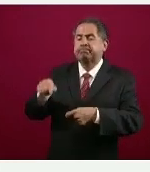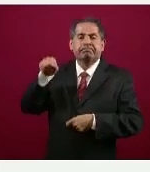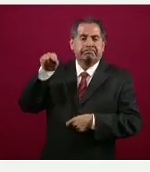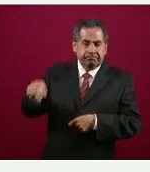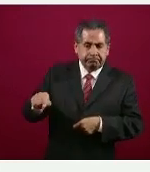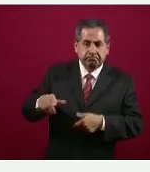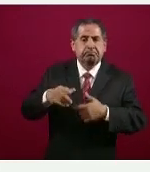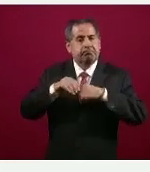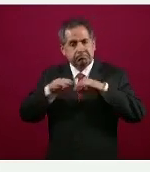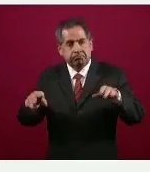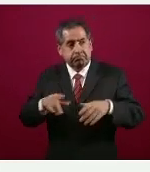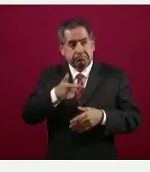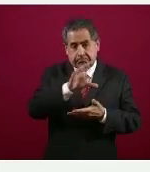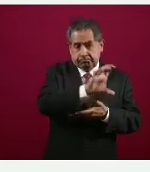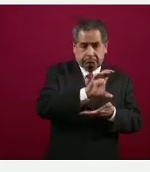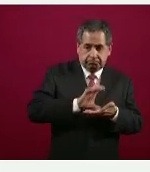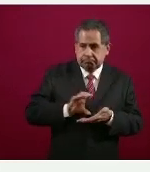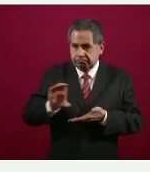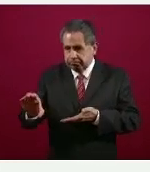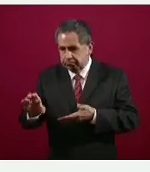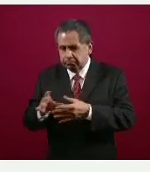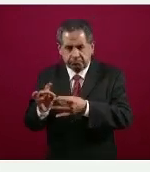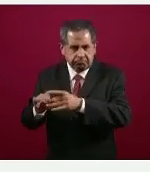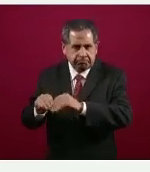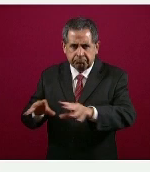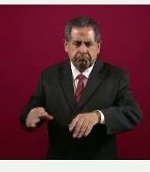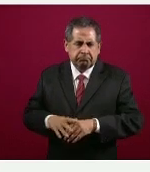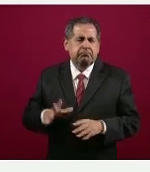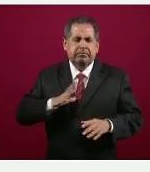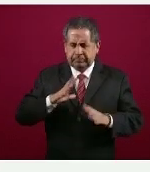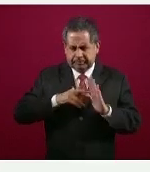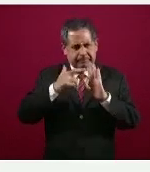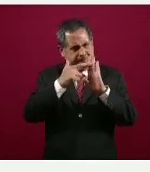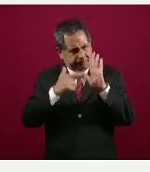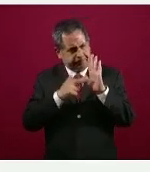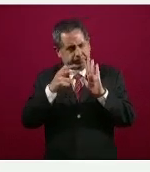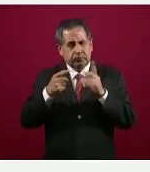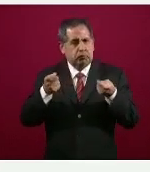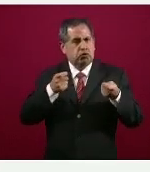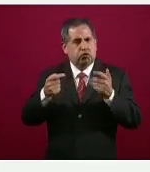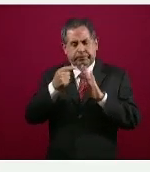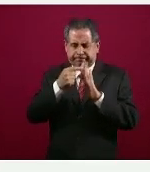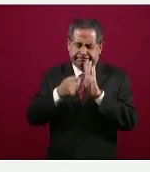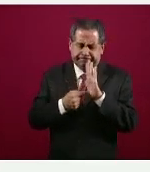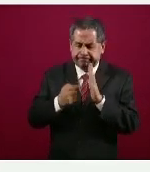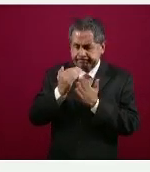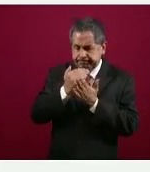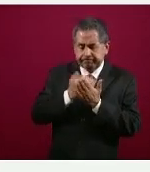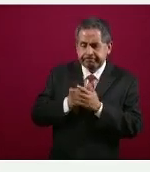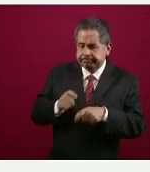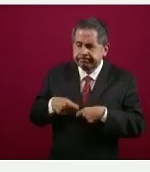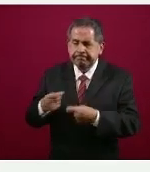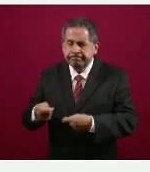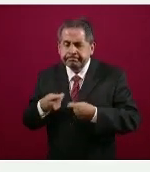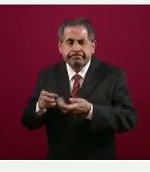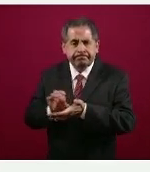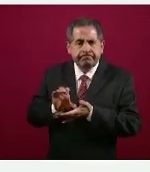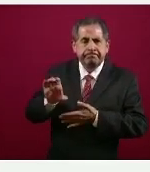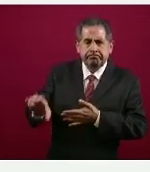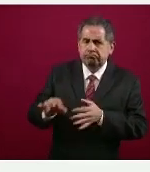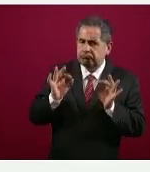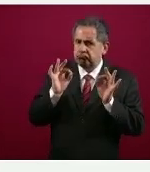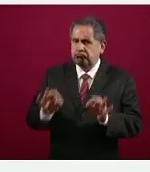y se hace una redistribución. Existen reglas muy definidas y diversos controles para que estos recursos sean utilizados de una